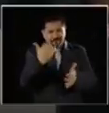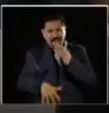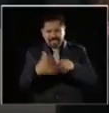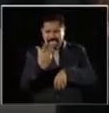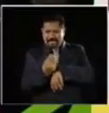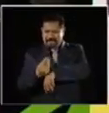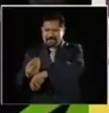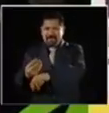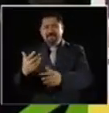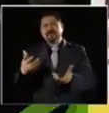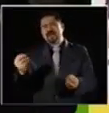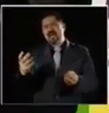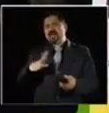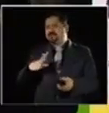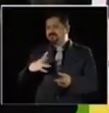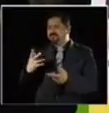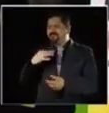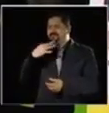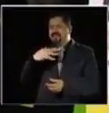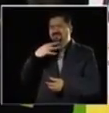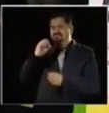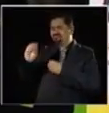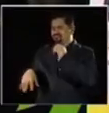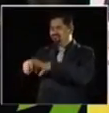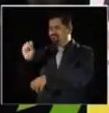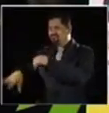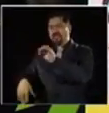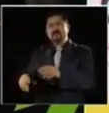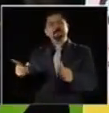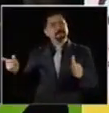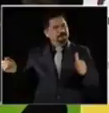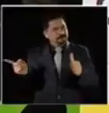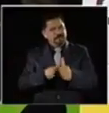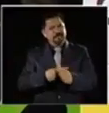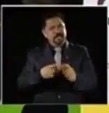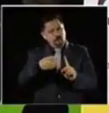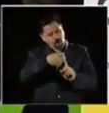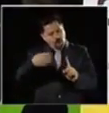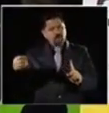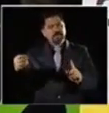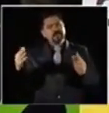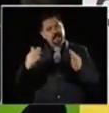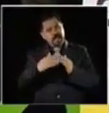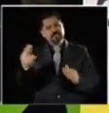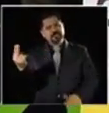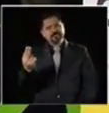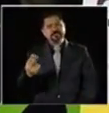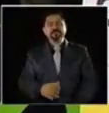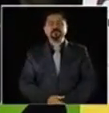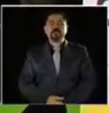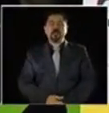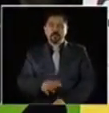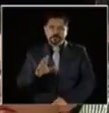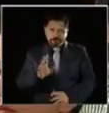lleno de basura tenemos que primero poner orden en casa voy a guillermo 30 segundos y